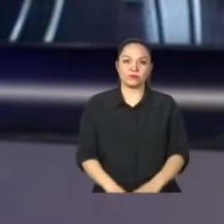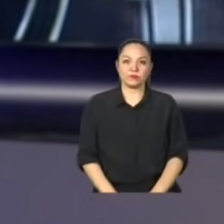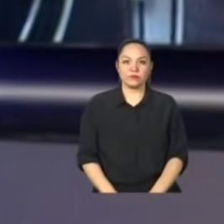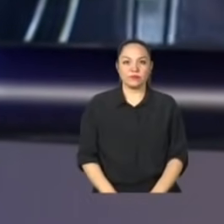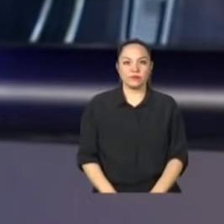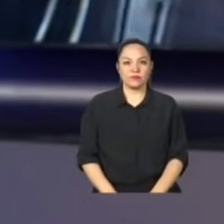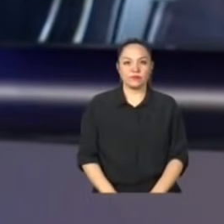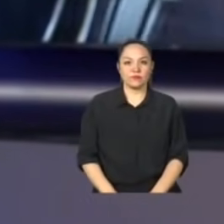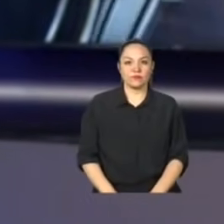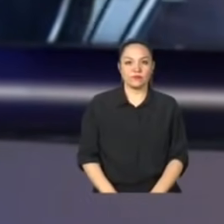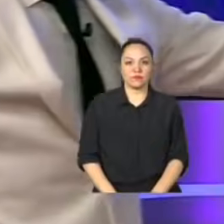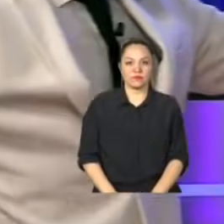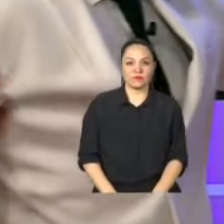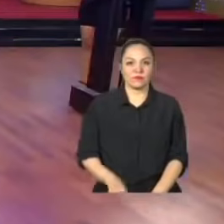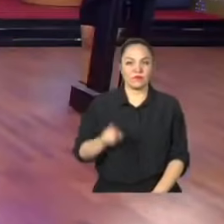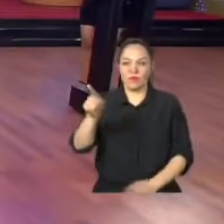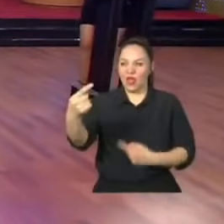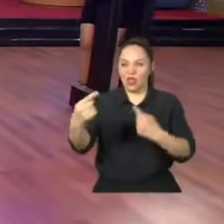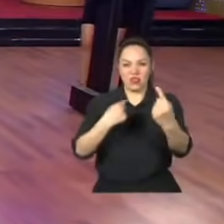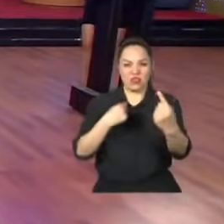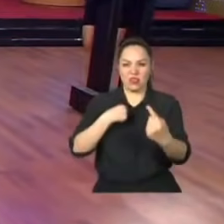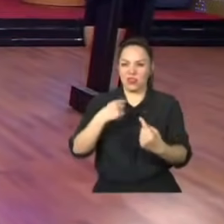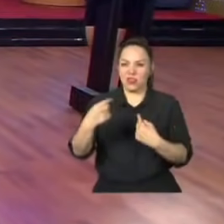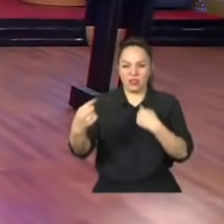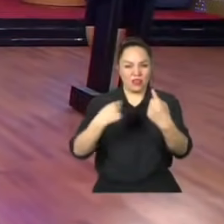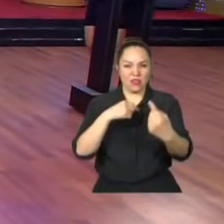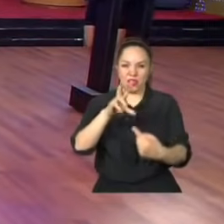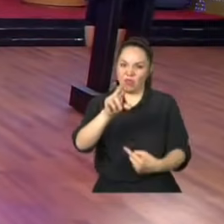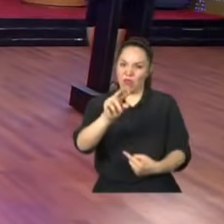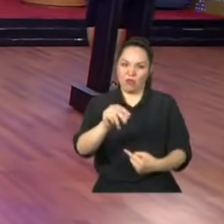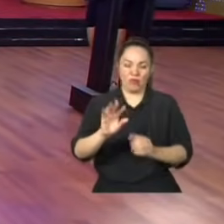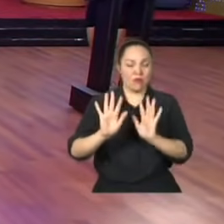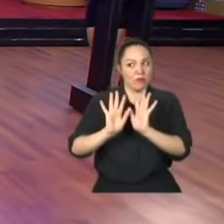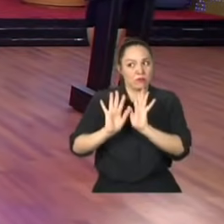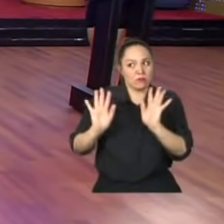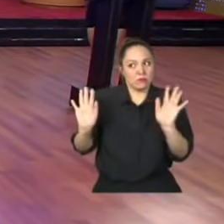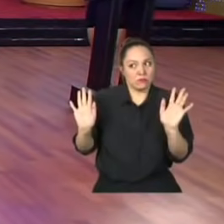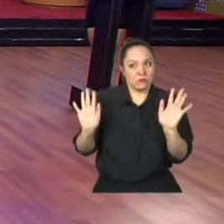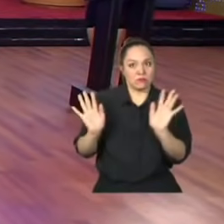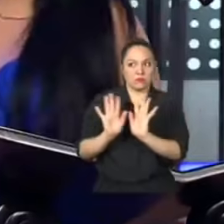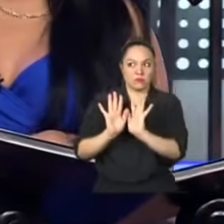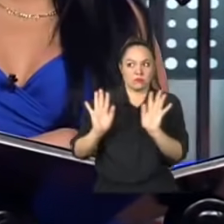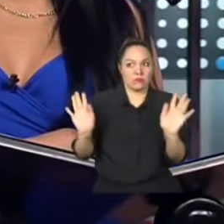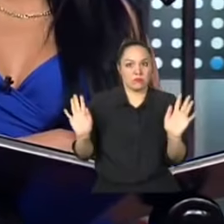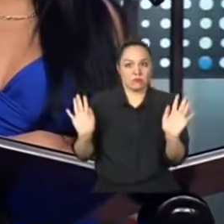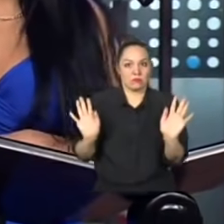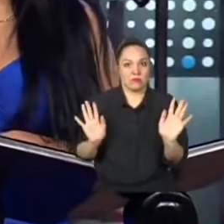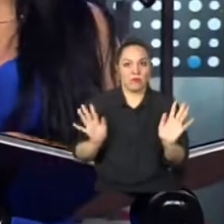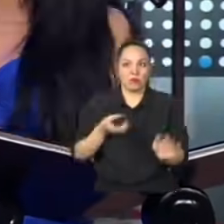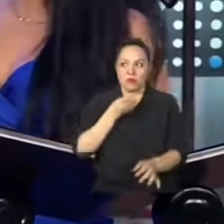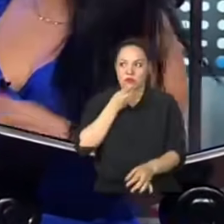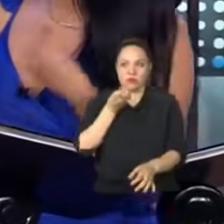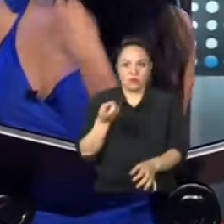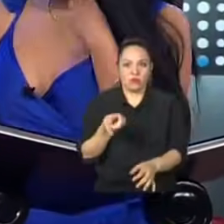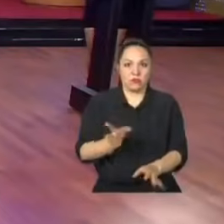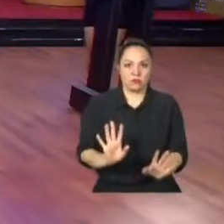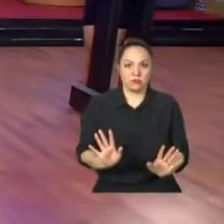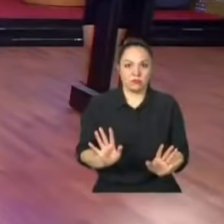el tiempo es sencilla para mi persona. Yo soy el licenciado Emilio Torres. La señorita está diciendo. Son mentiras, no me toques. Yo no soy con